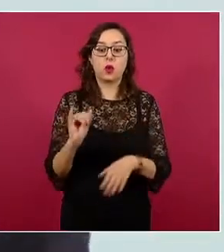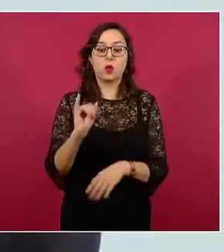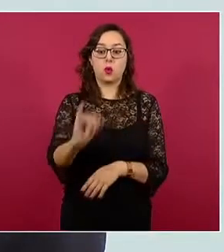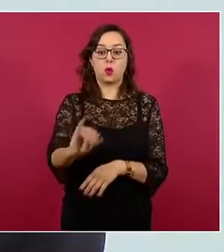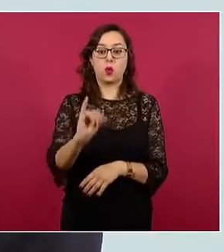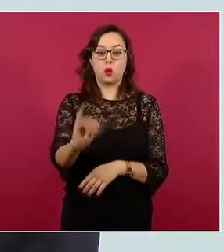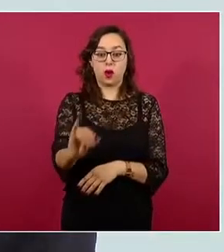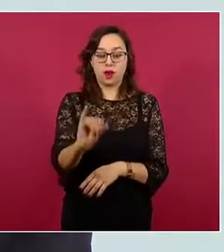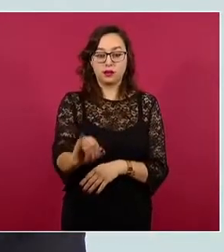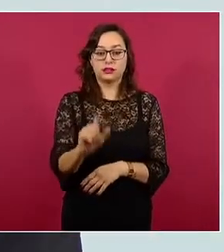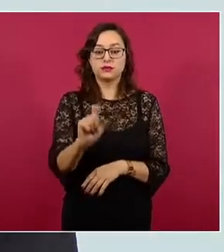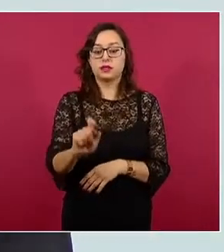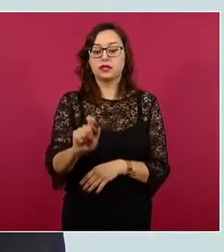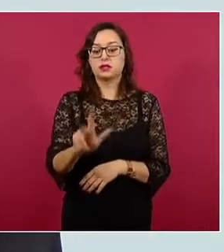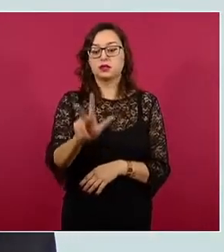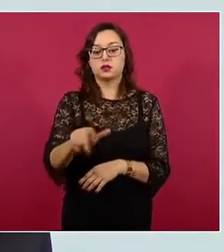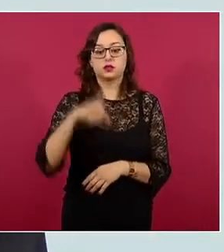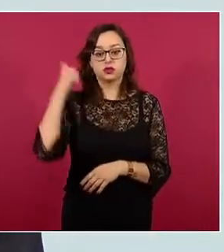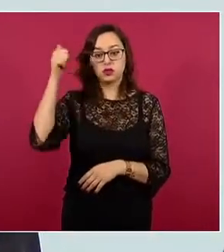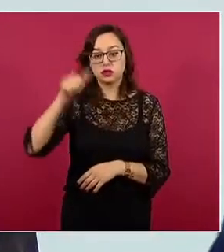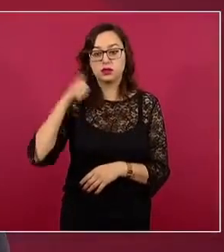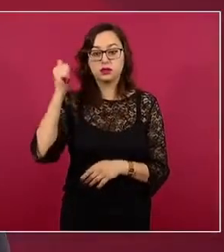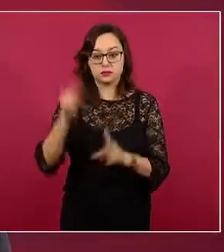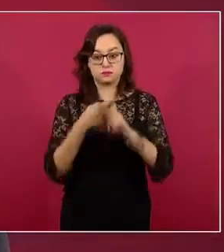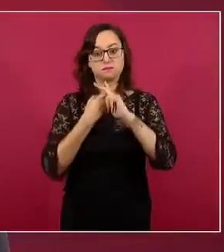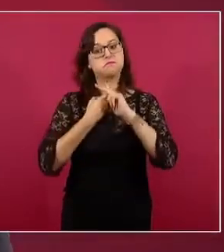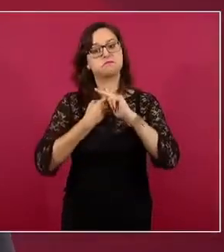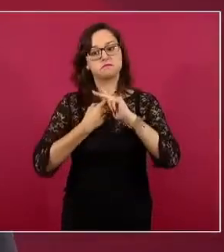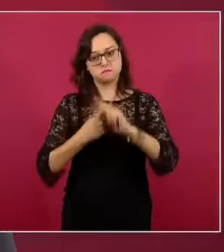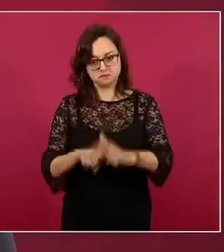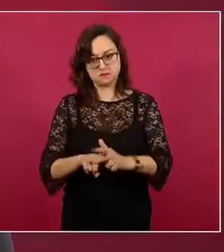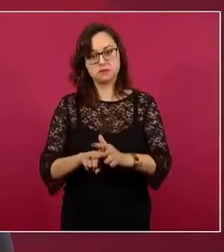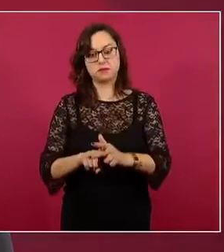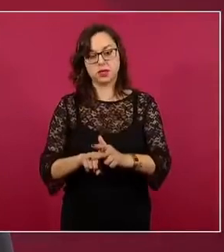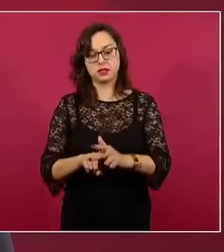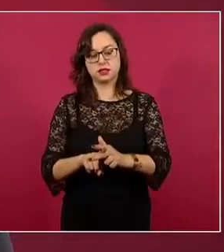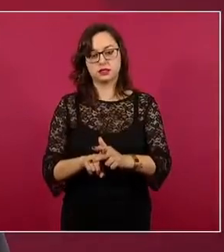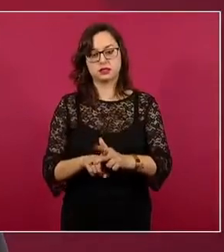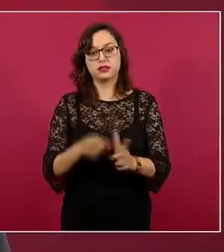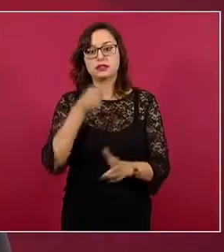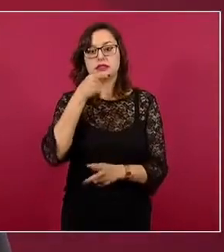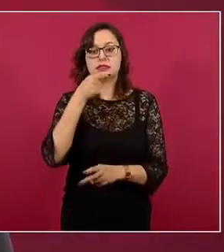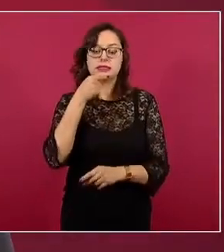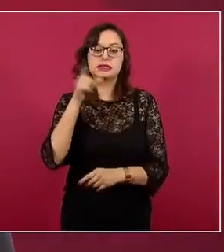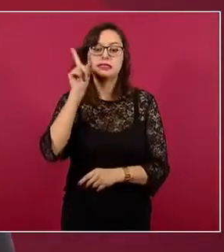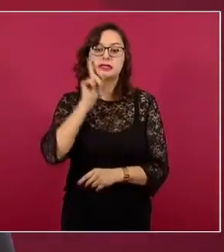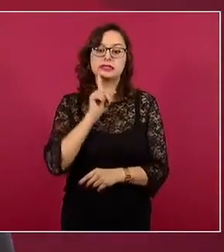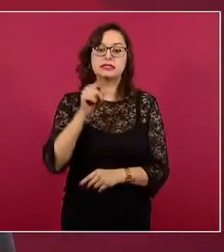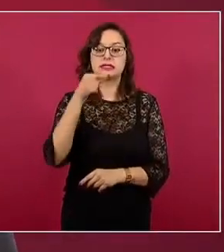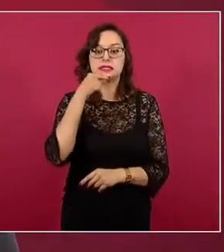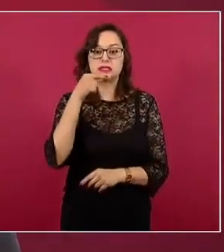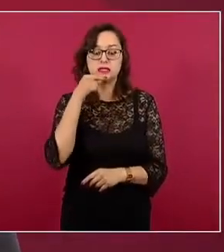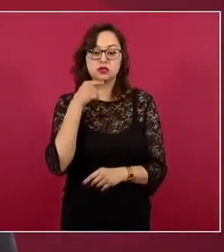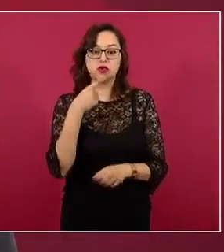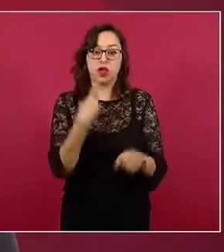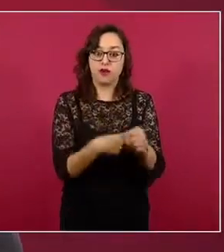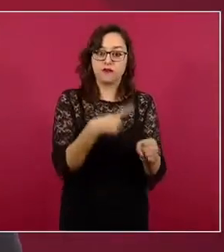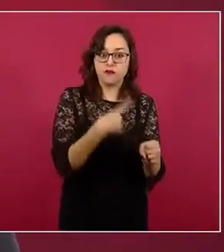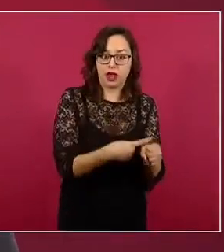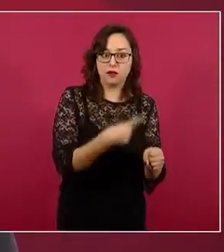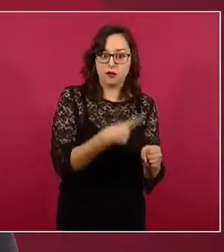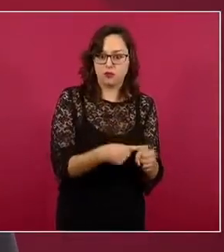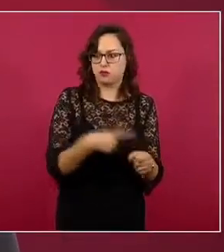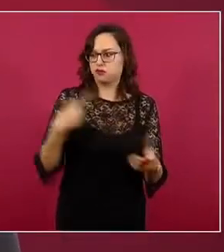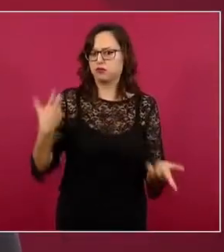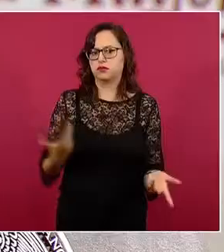jueves, 28 de abril, y se trata de que no solamente niñas y niños con comorbilidades, como lo hemos